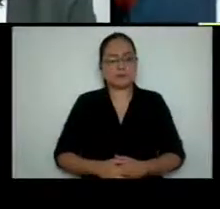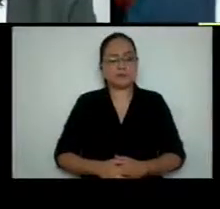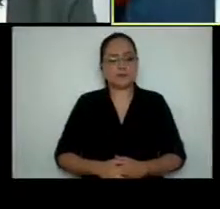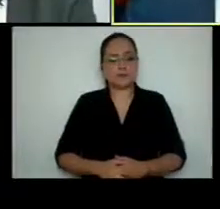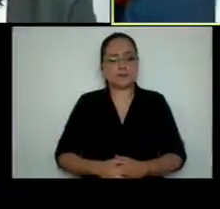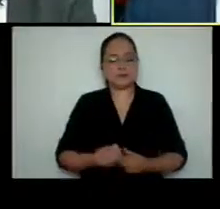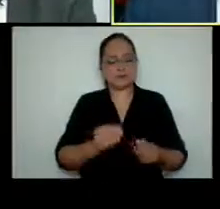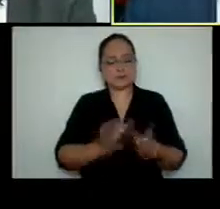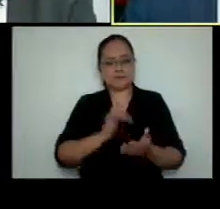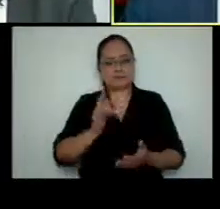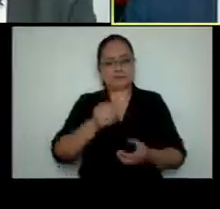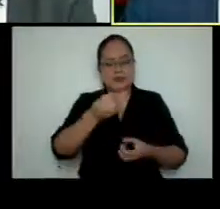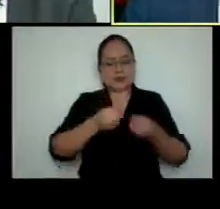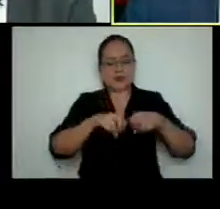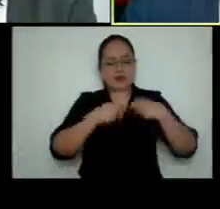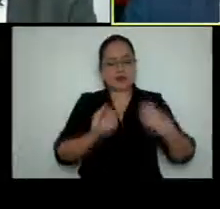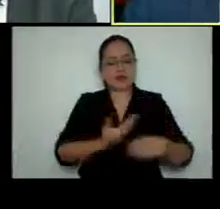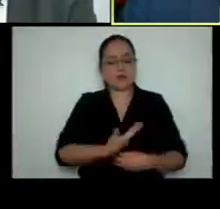Muchas gracias, magistrado presidente.